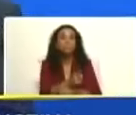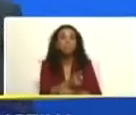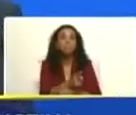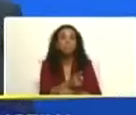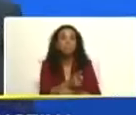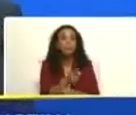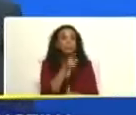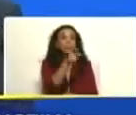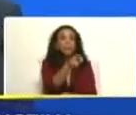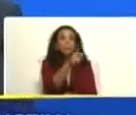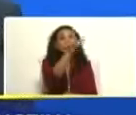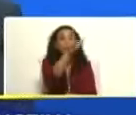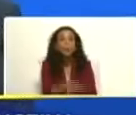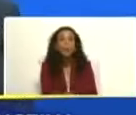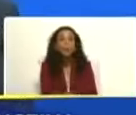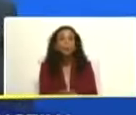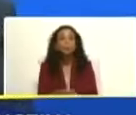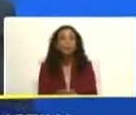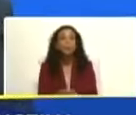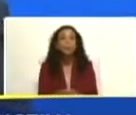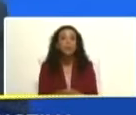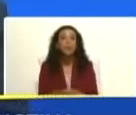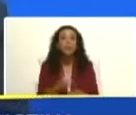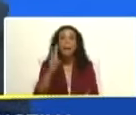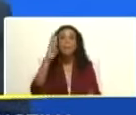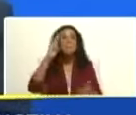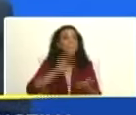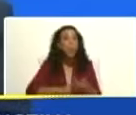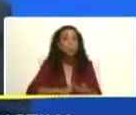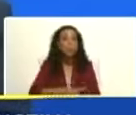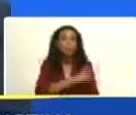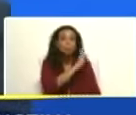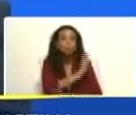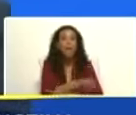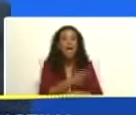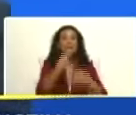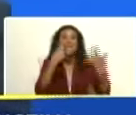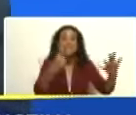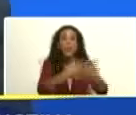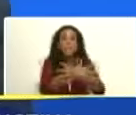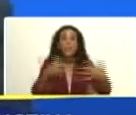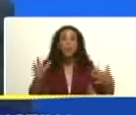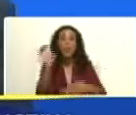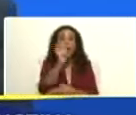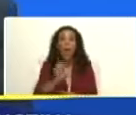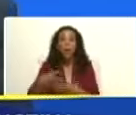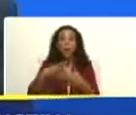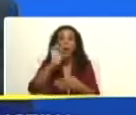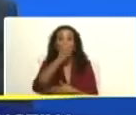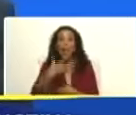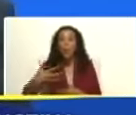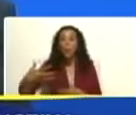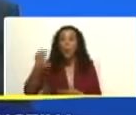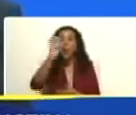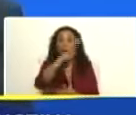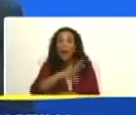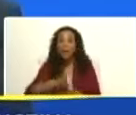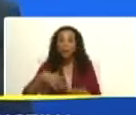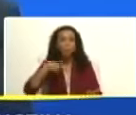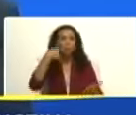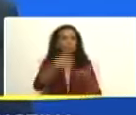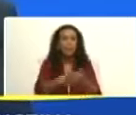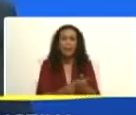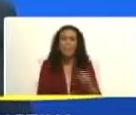bicoca de una multa a Shakira de 6 millones de euros por el pecho.